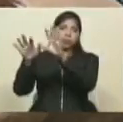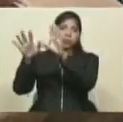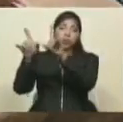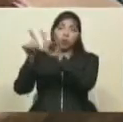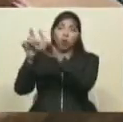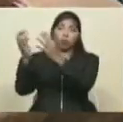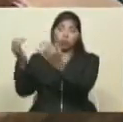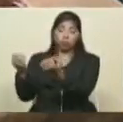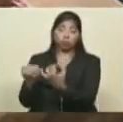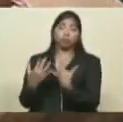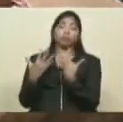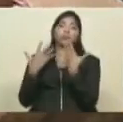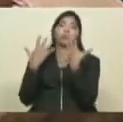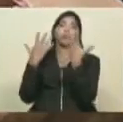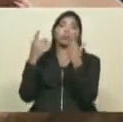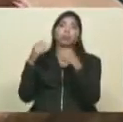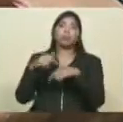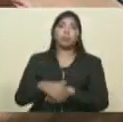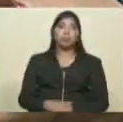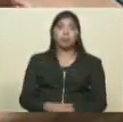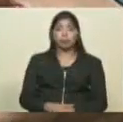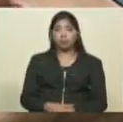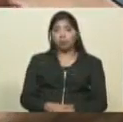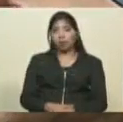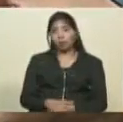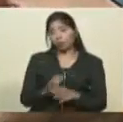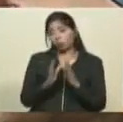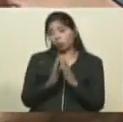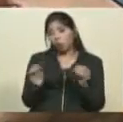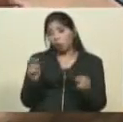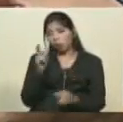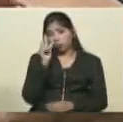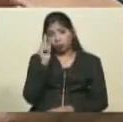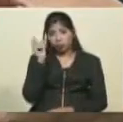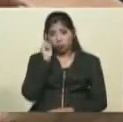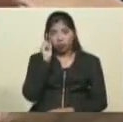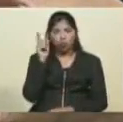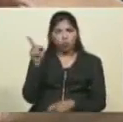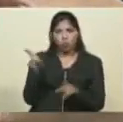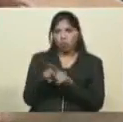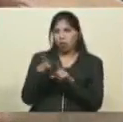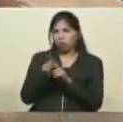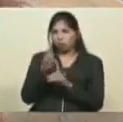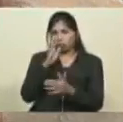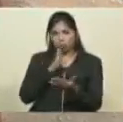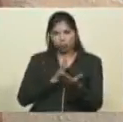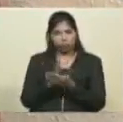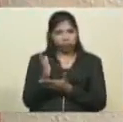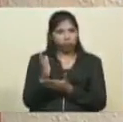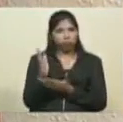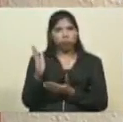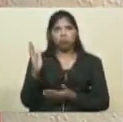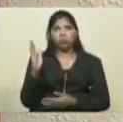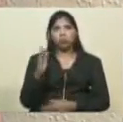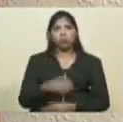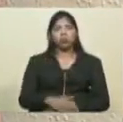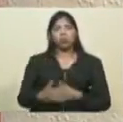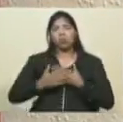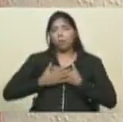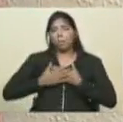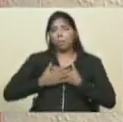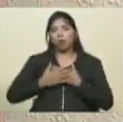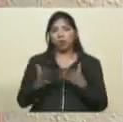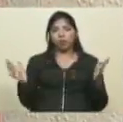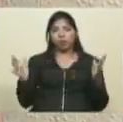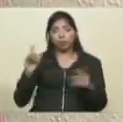inspirándonos, como nos tiene que inspirar todos los hombres y las mujeres que como tú pusieron su vida a la disposición de